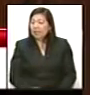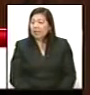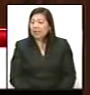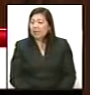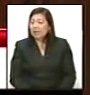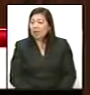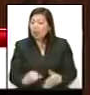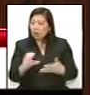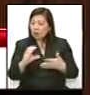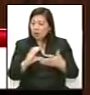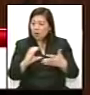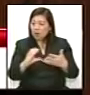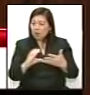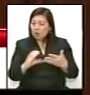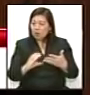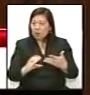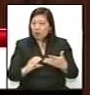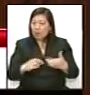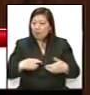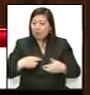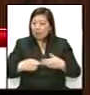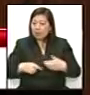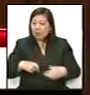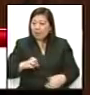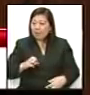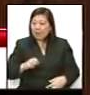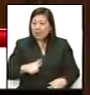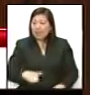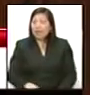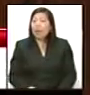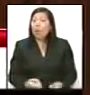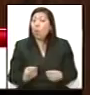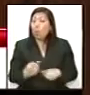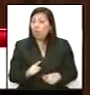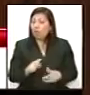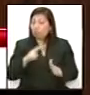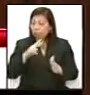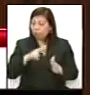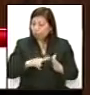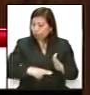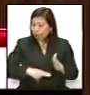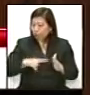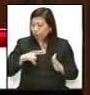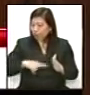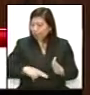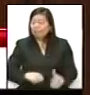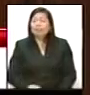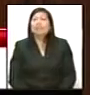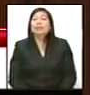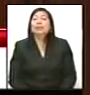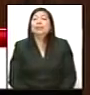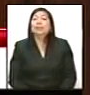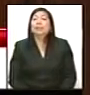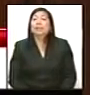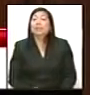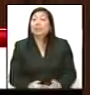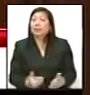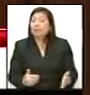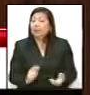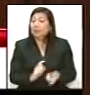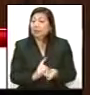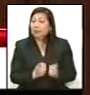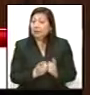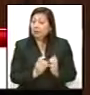el Código Procesal Penal. Pero cuando uno revisa el Código Procesal Penal, antes de los